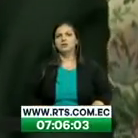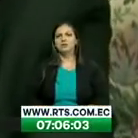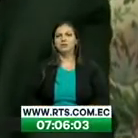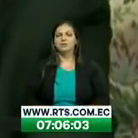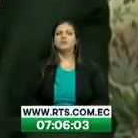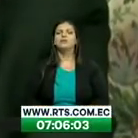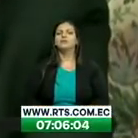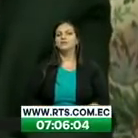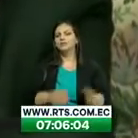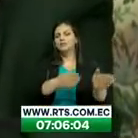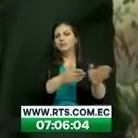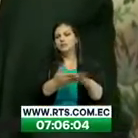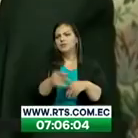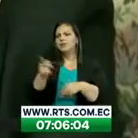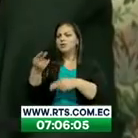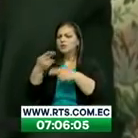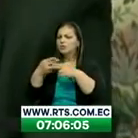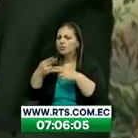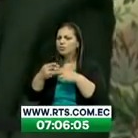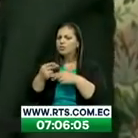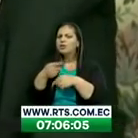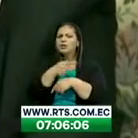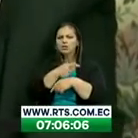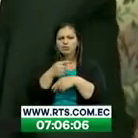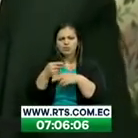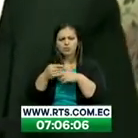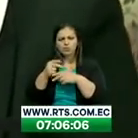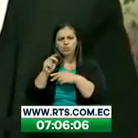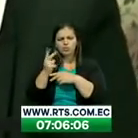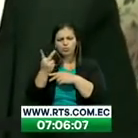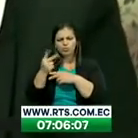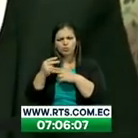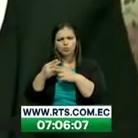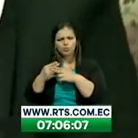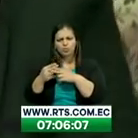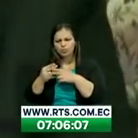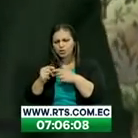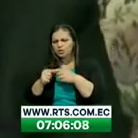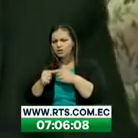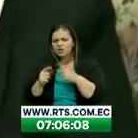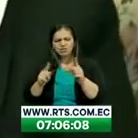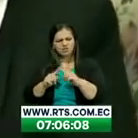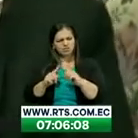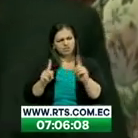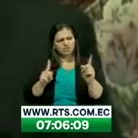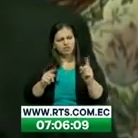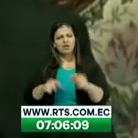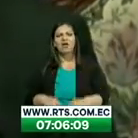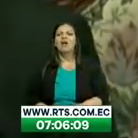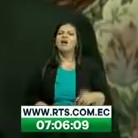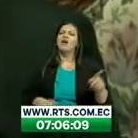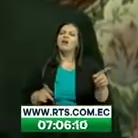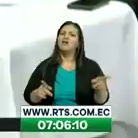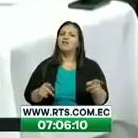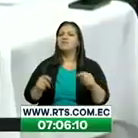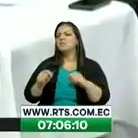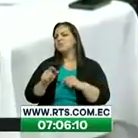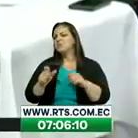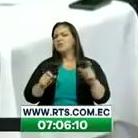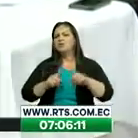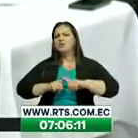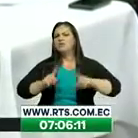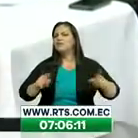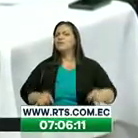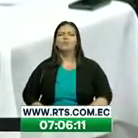con el otro nombre, pero hay un segundo nombre distinto, por eso en la lista de la Defensoría del Pueblo aparecen como 2 personas distintas. Sobre la